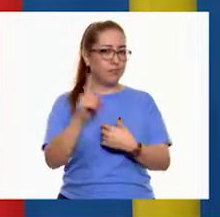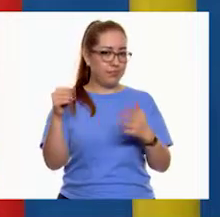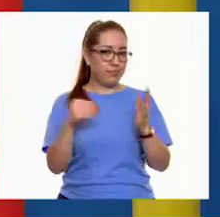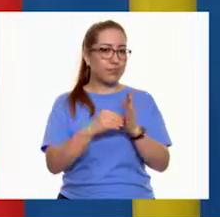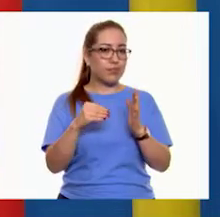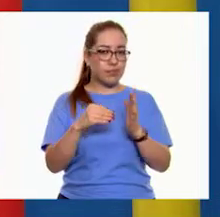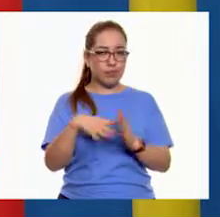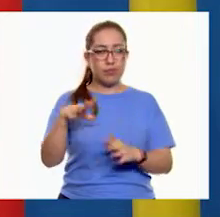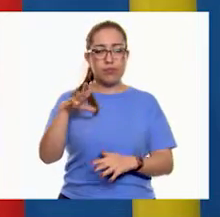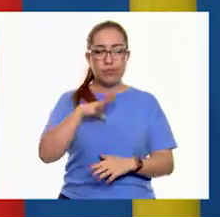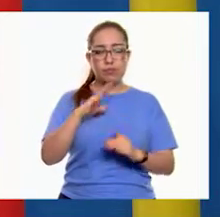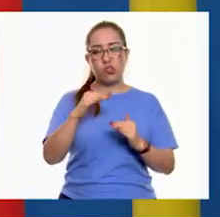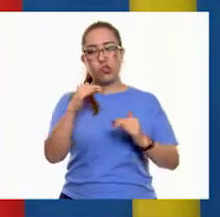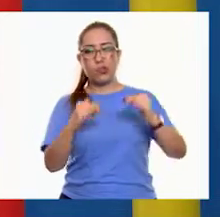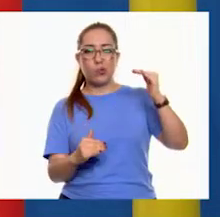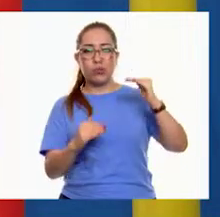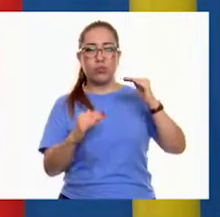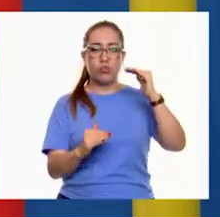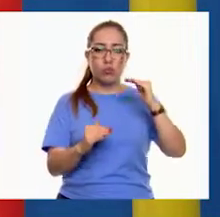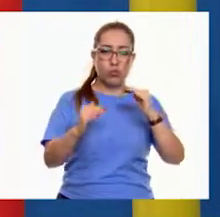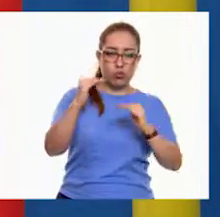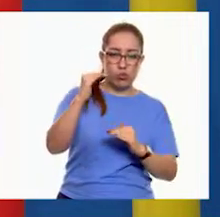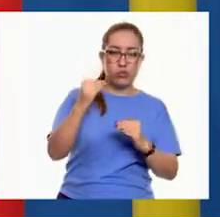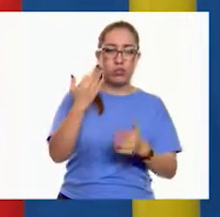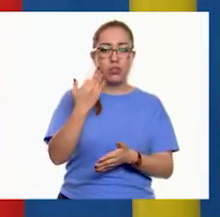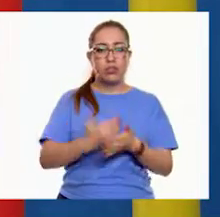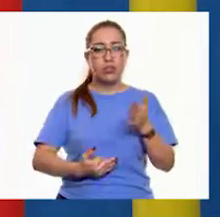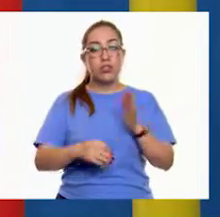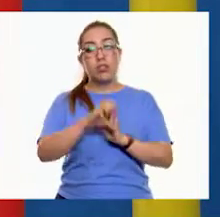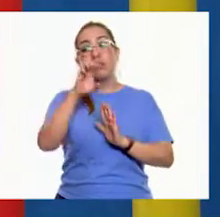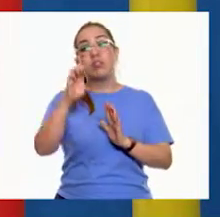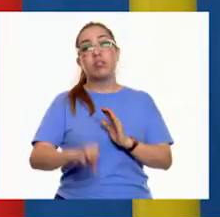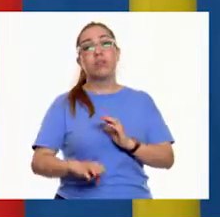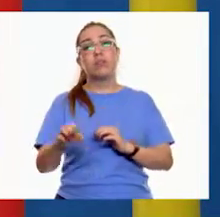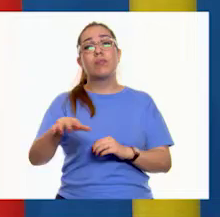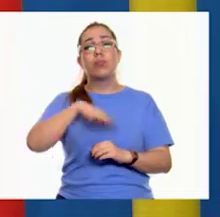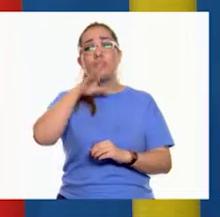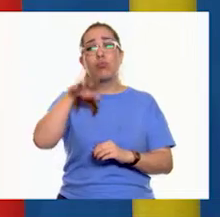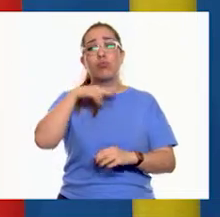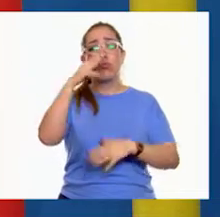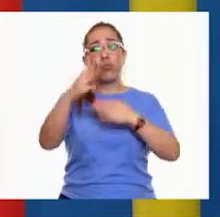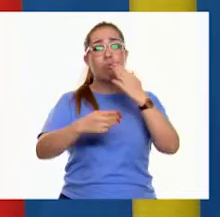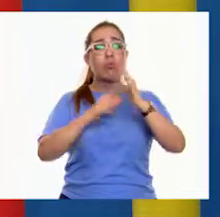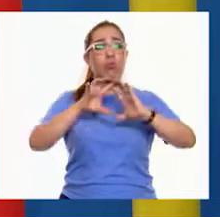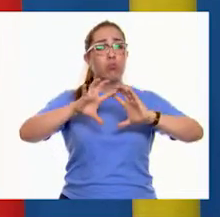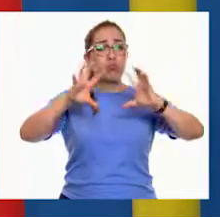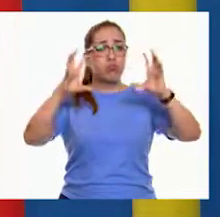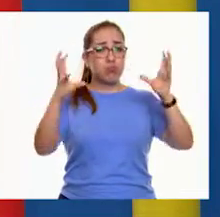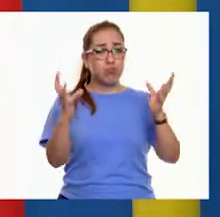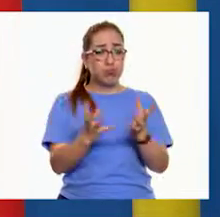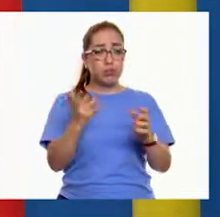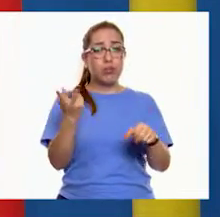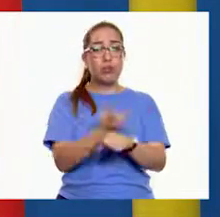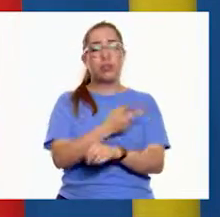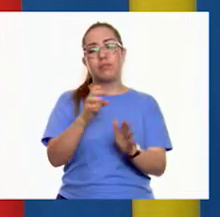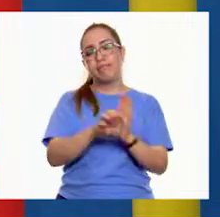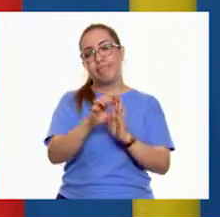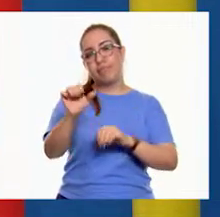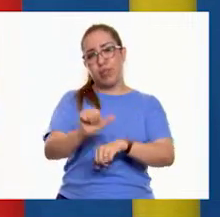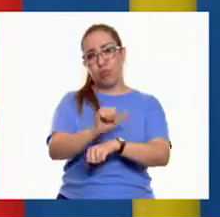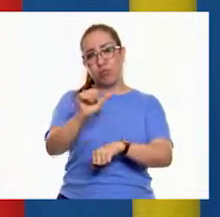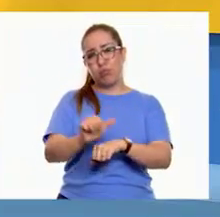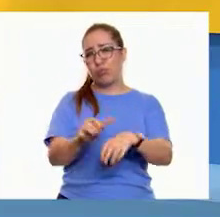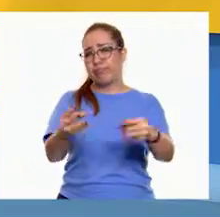desigualdad y también graves impactos ambientales, como la contaminación atmosférica que provoca el gran número de autos que circulan por las